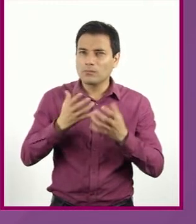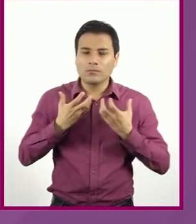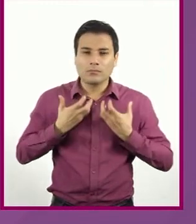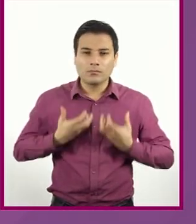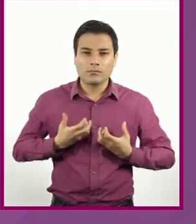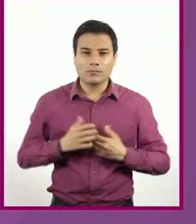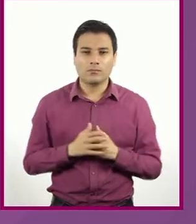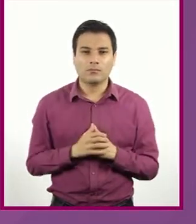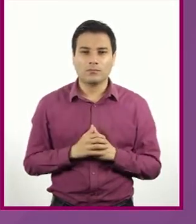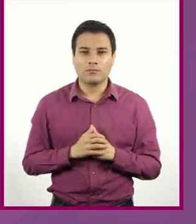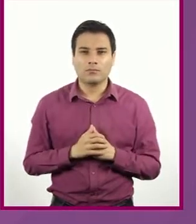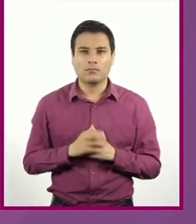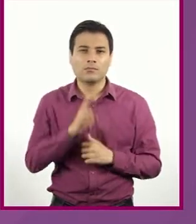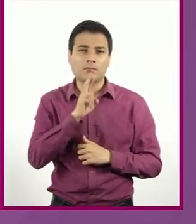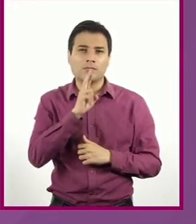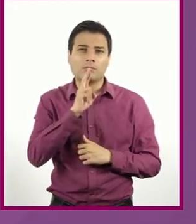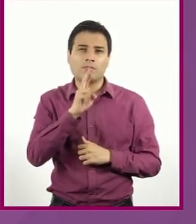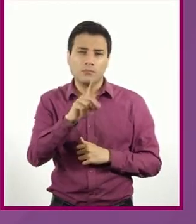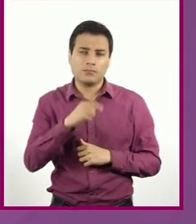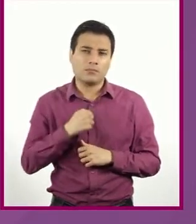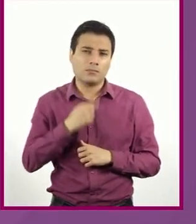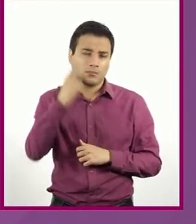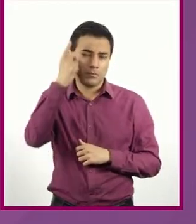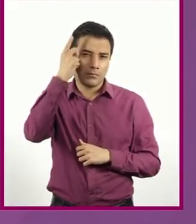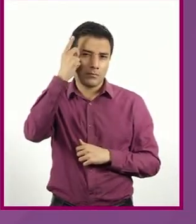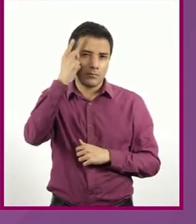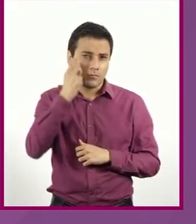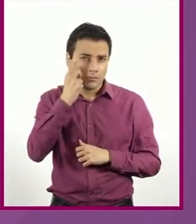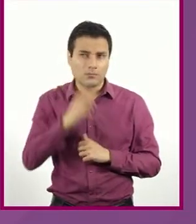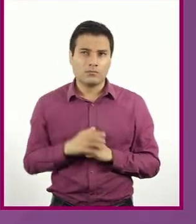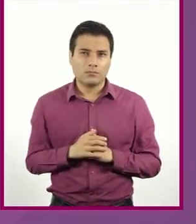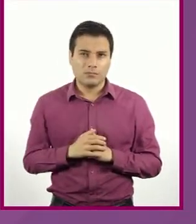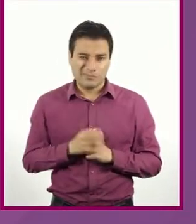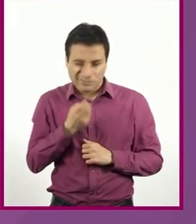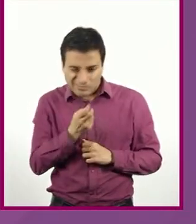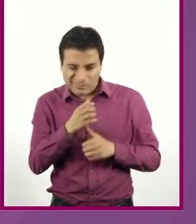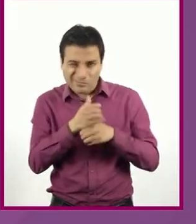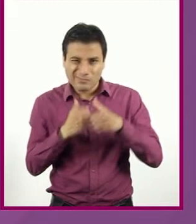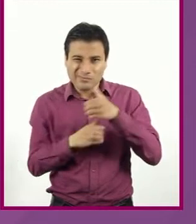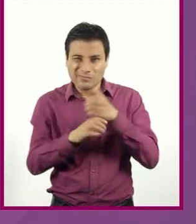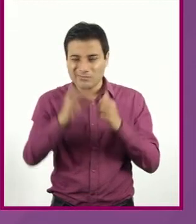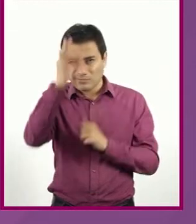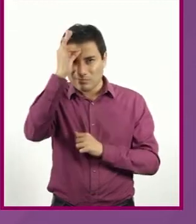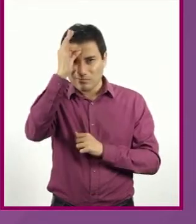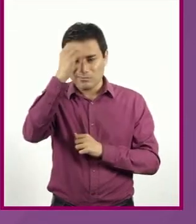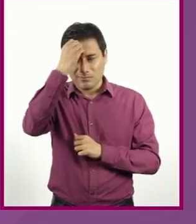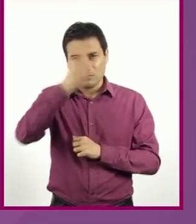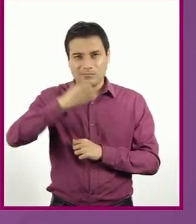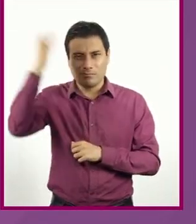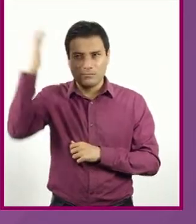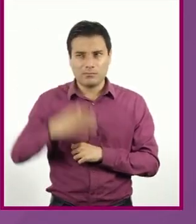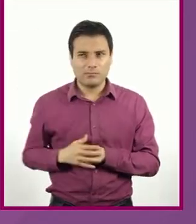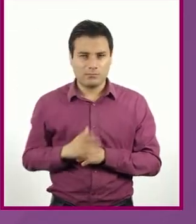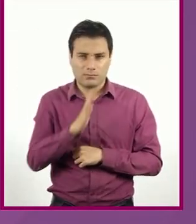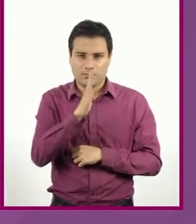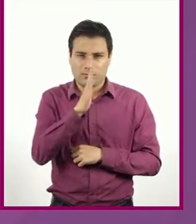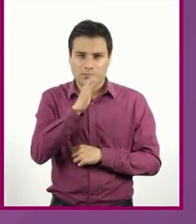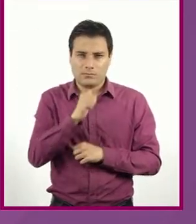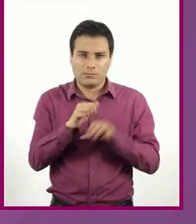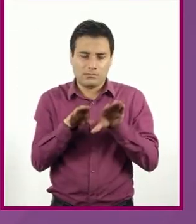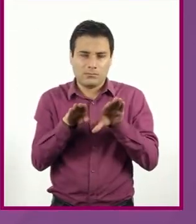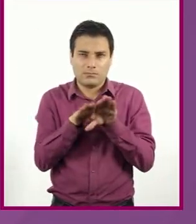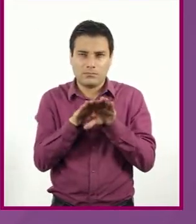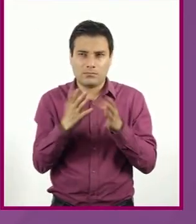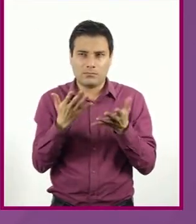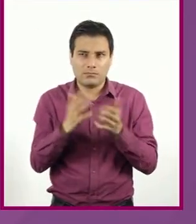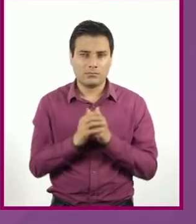¿No será mejor que duerma un rato más y me olvide de todas estas tonterías?, pensó. Pero sería imposible, porque tenía